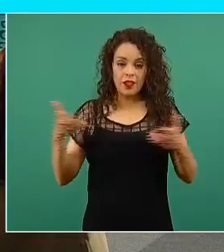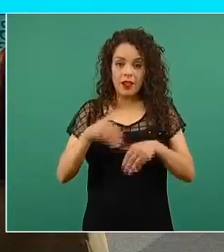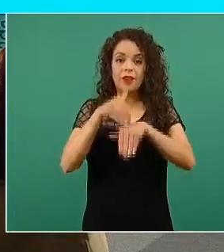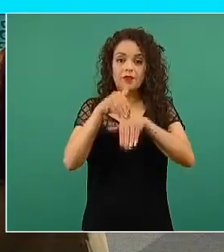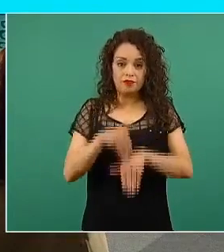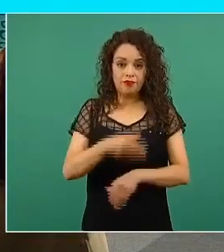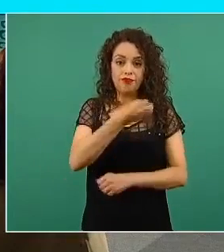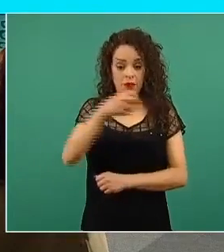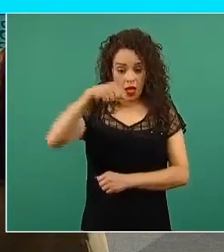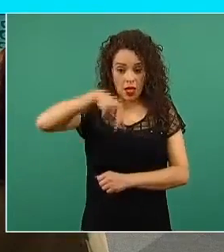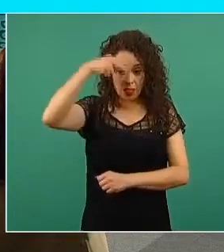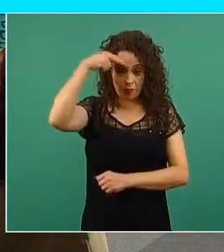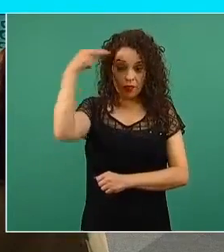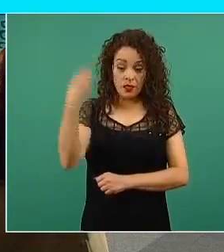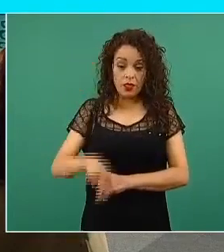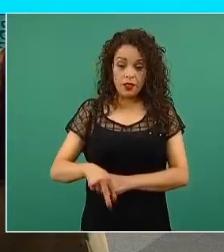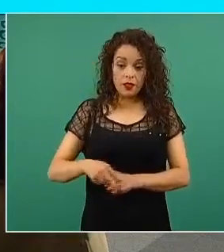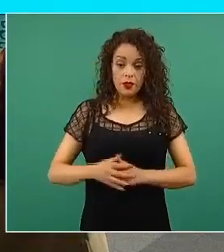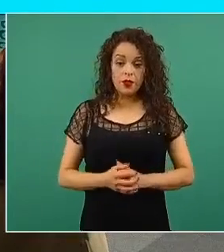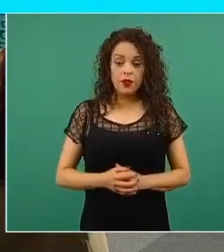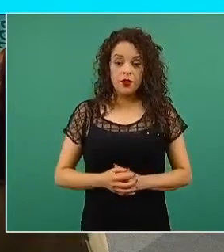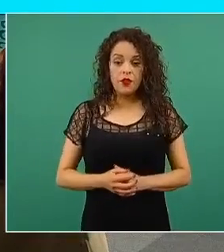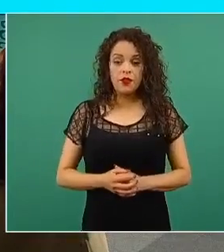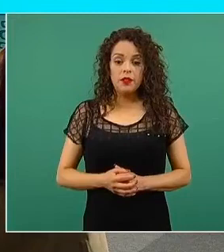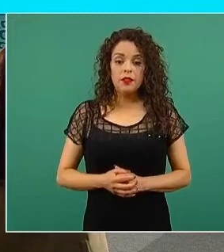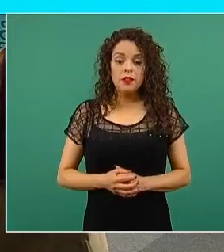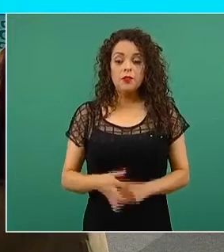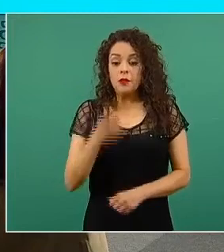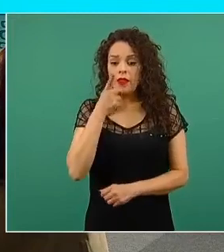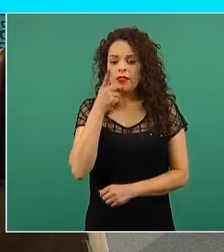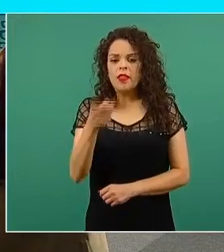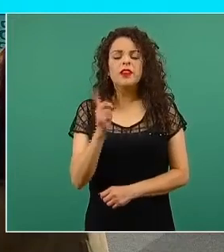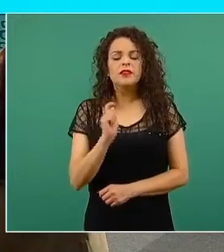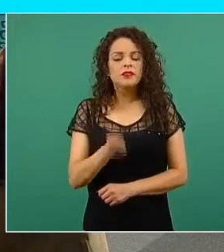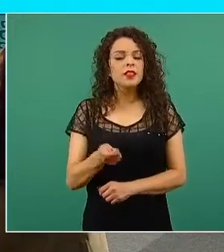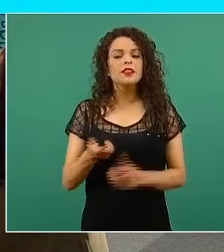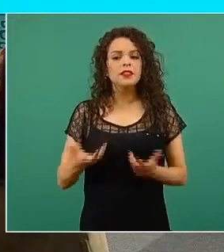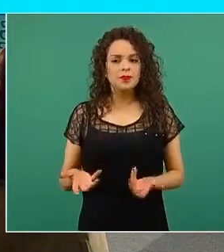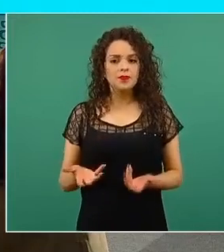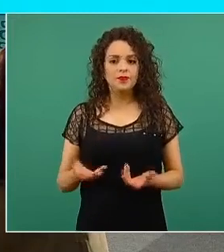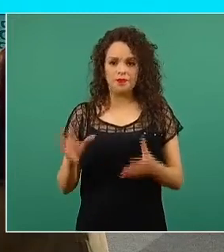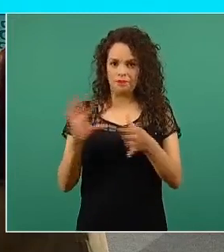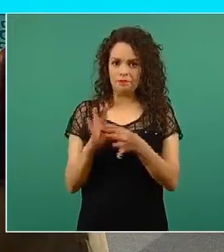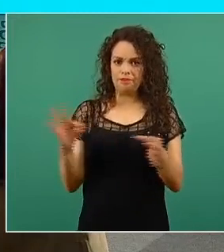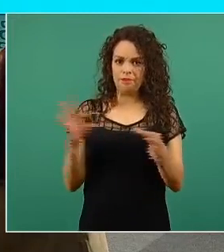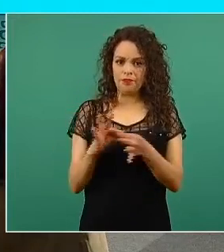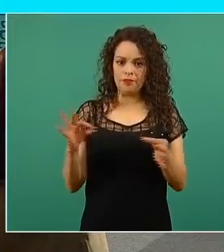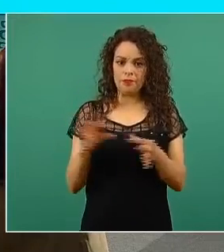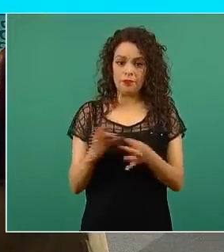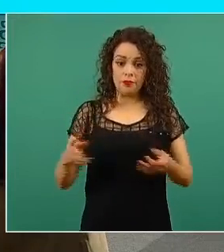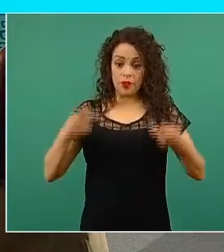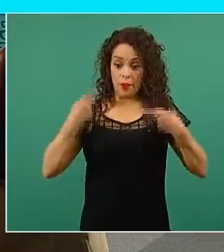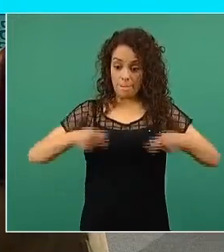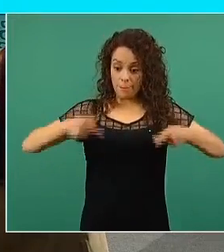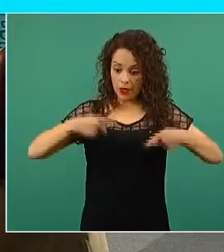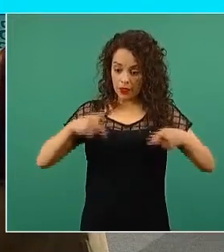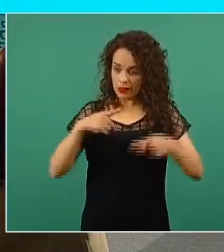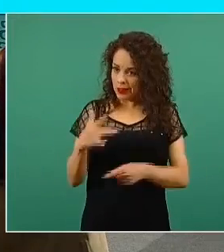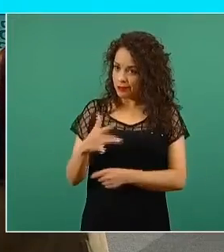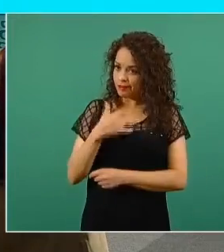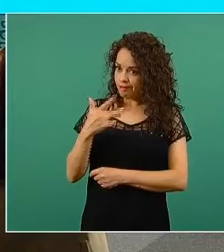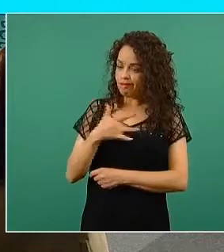en nuestro país, hablaba de una empatía con la gente para